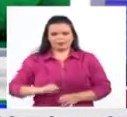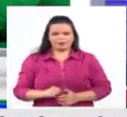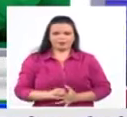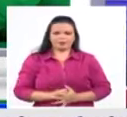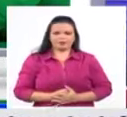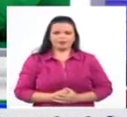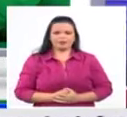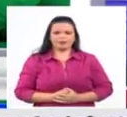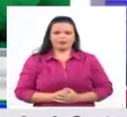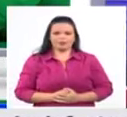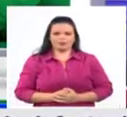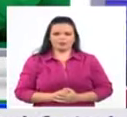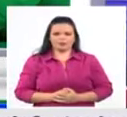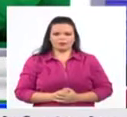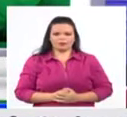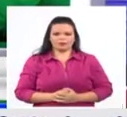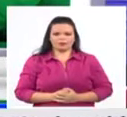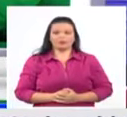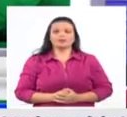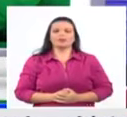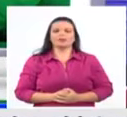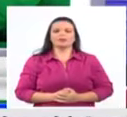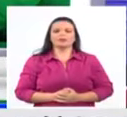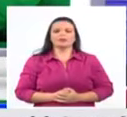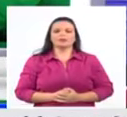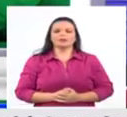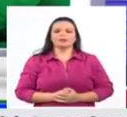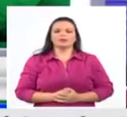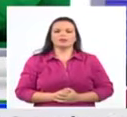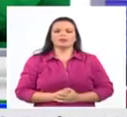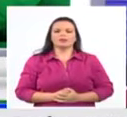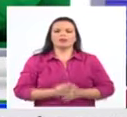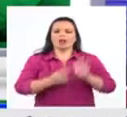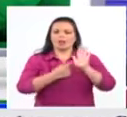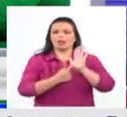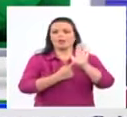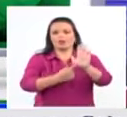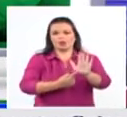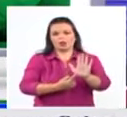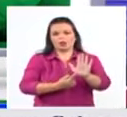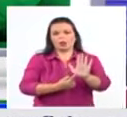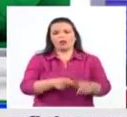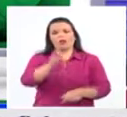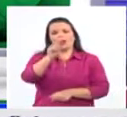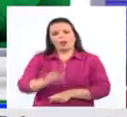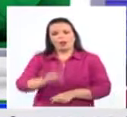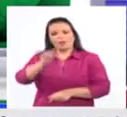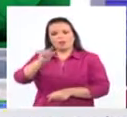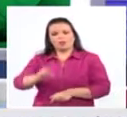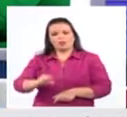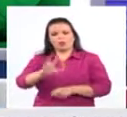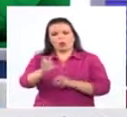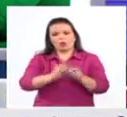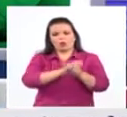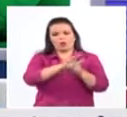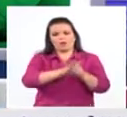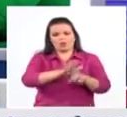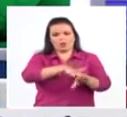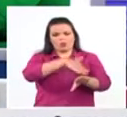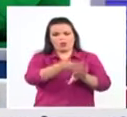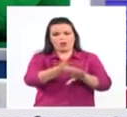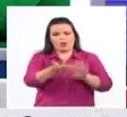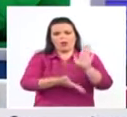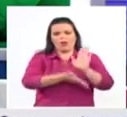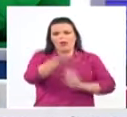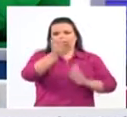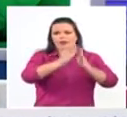mirando. Efectivamente, se ha visto de que los pacientes post-COVID han tenido un conjunto de conductas y un